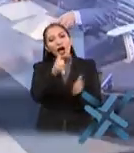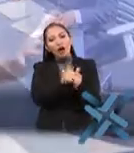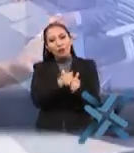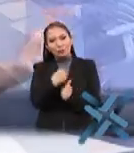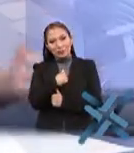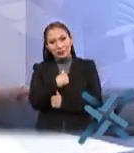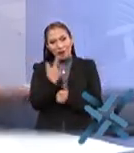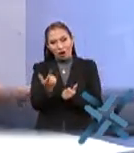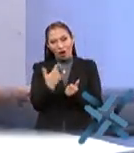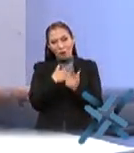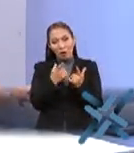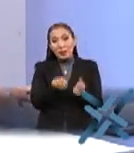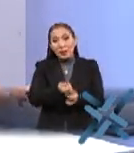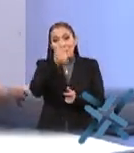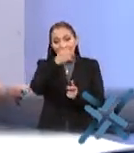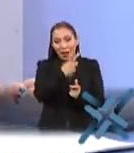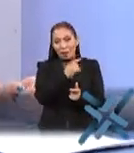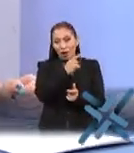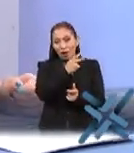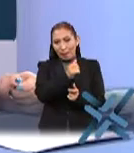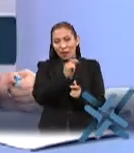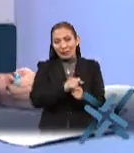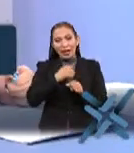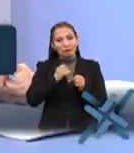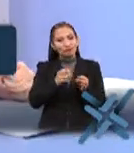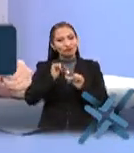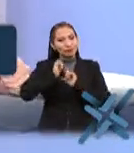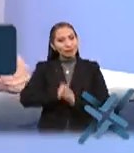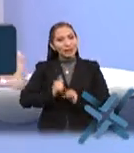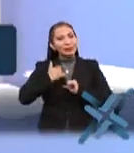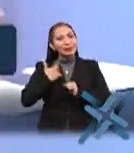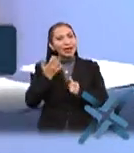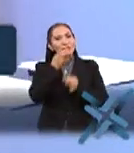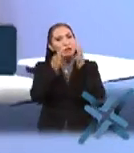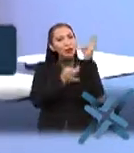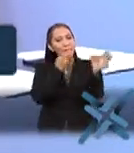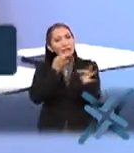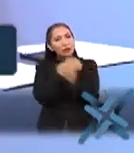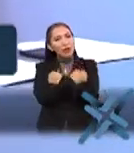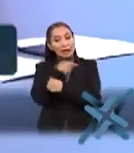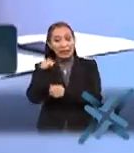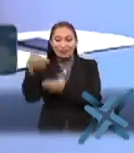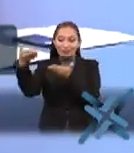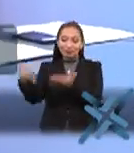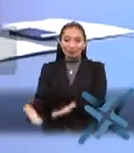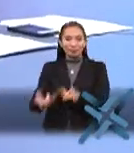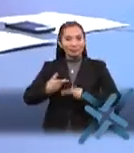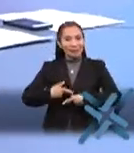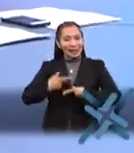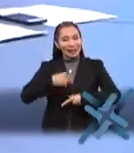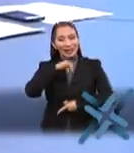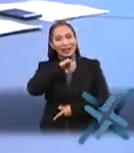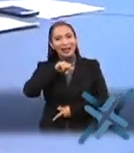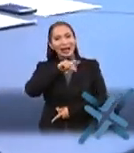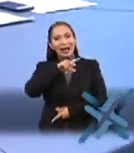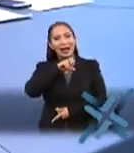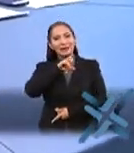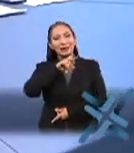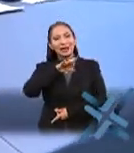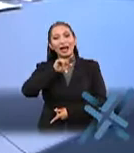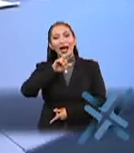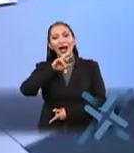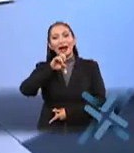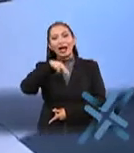primer programa de la Agencia Informativa de Educación de México que se estrenó en Televisión Educativa, y tenemos aquí a la estrella, Javier Aranda. Gracias por